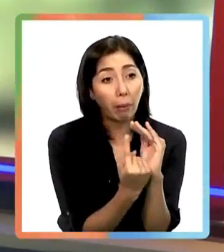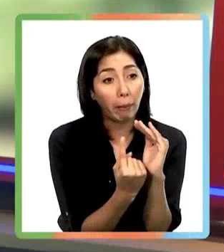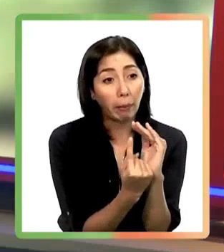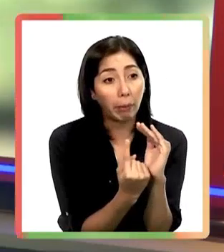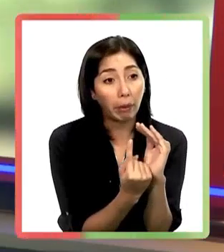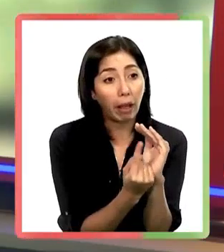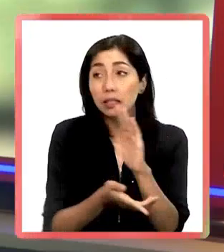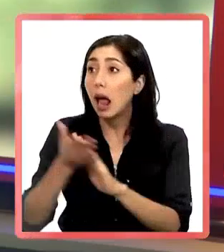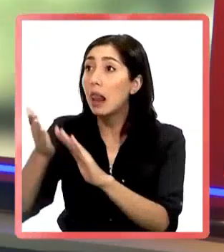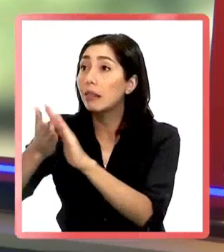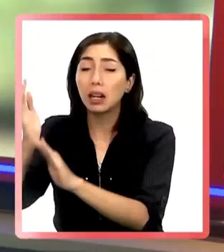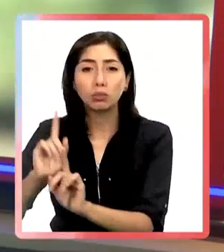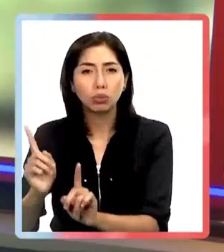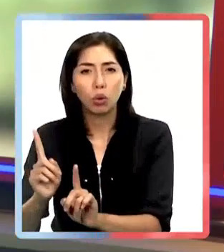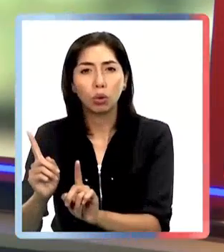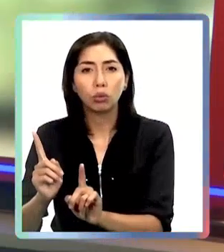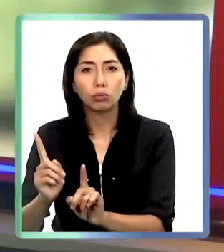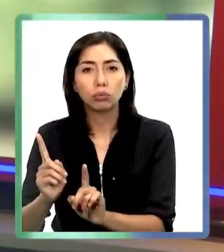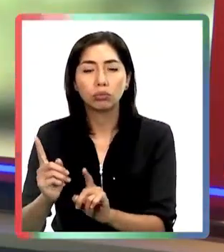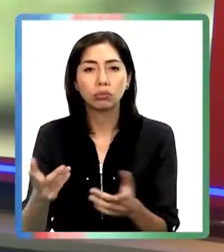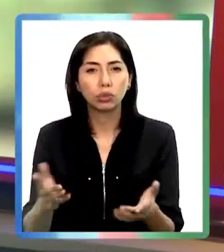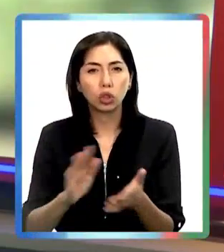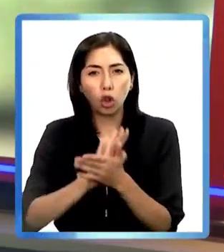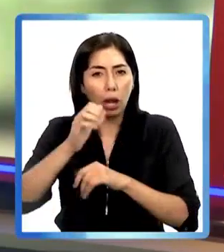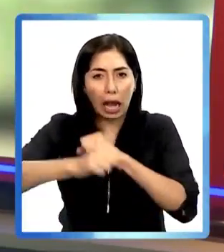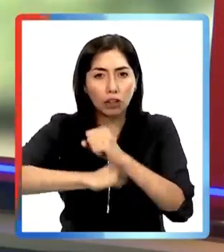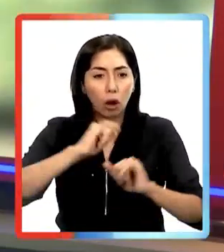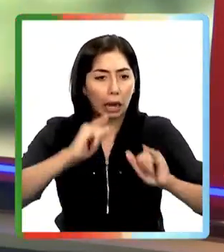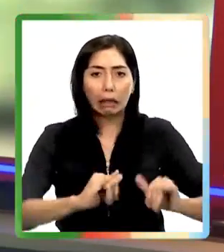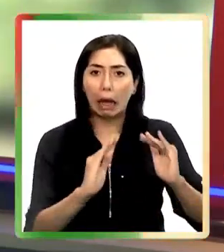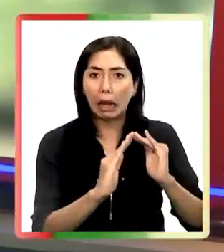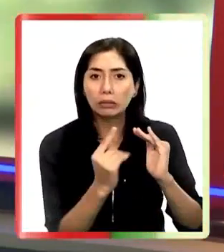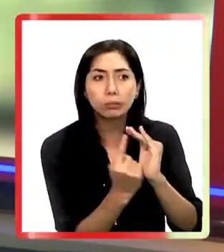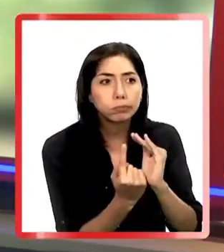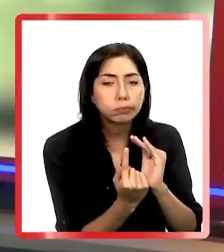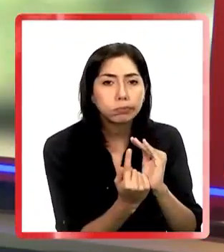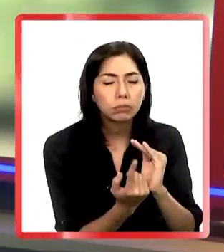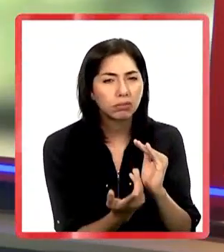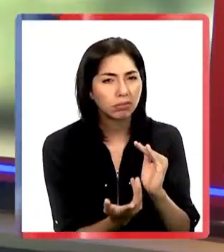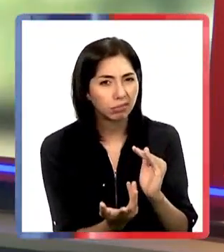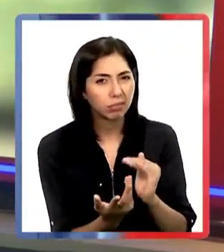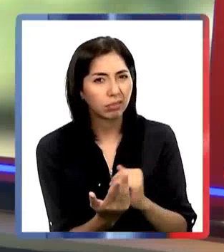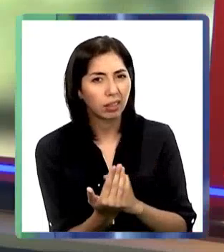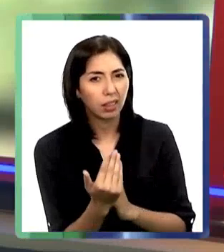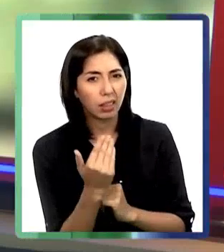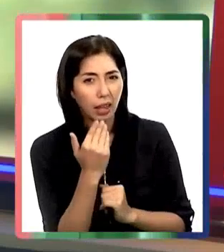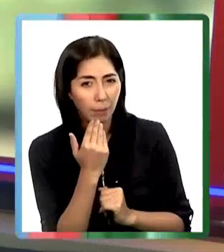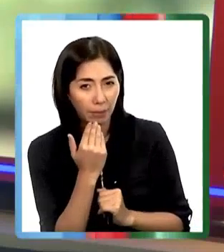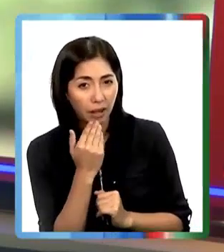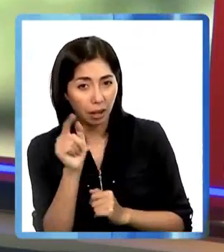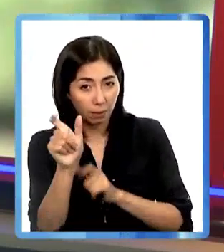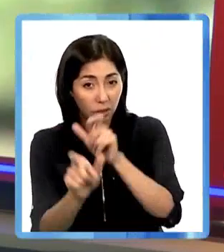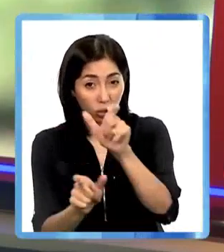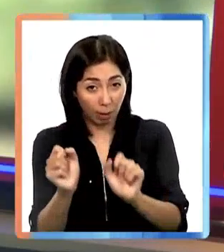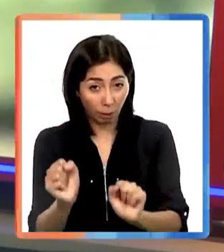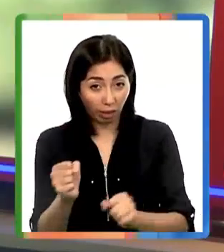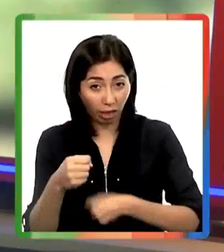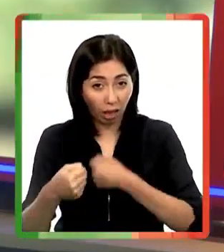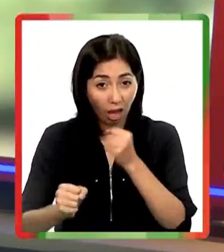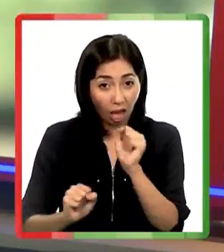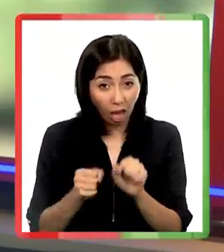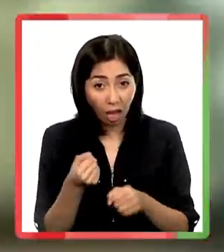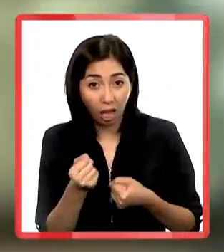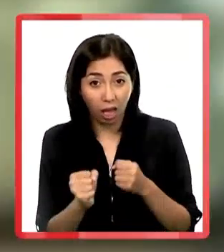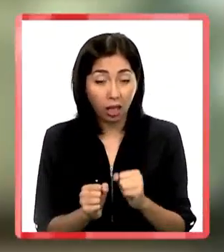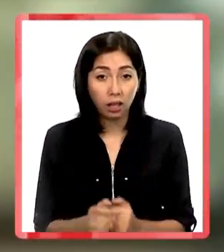vacaciones, prácticamente ha estado encerrado todo el año en la casa. También es como gente que está propenso a tener